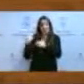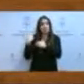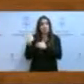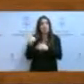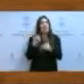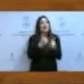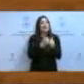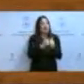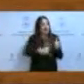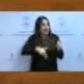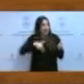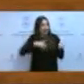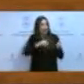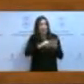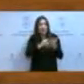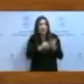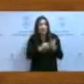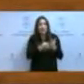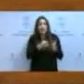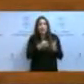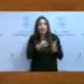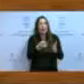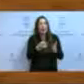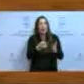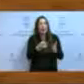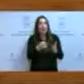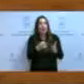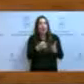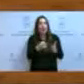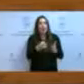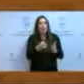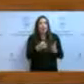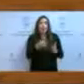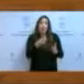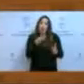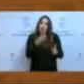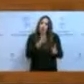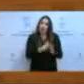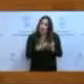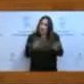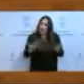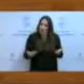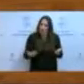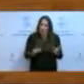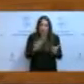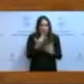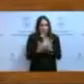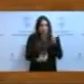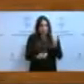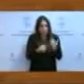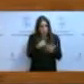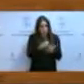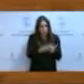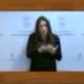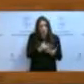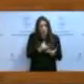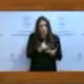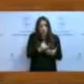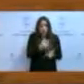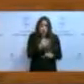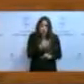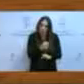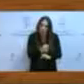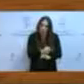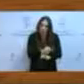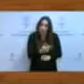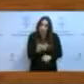Secretaría General Técnica se veía obligada, ante los errores en el pliego, se veía obligada, se lo repito, señora